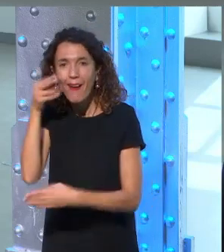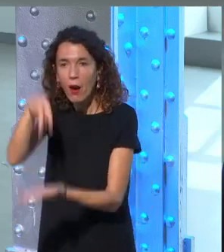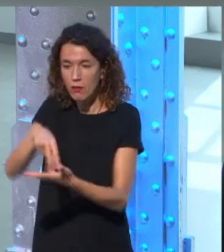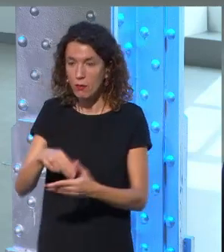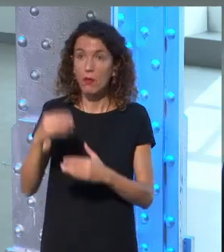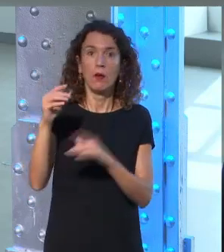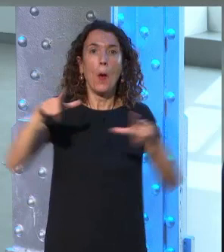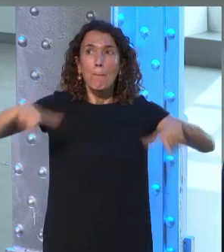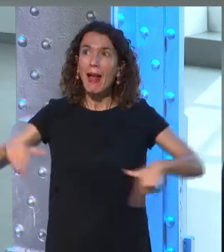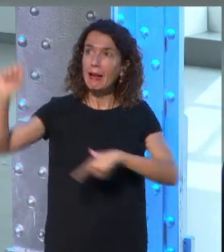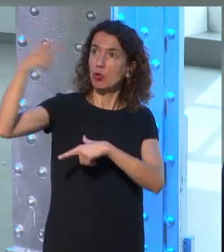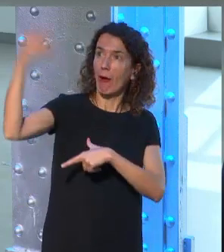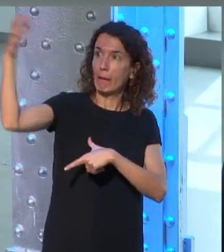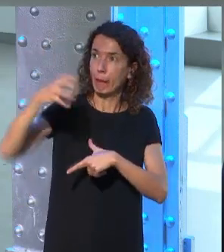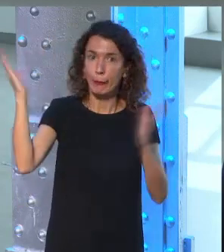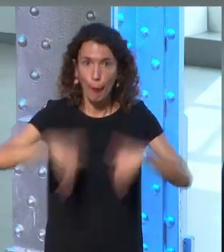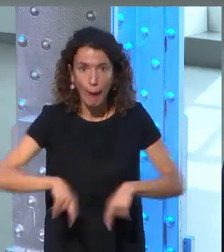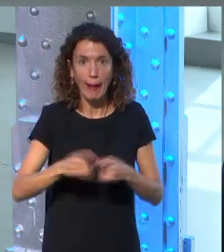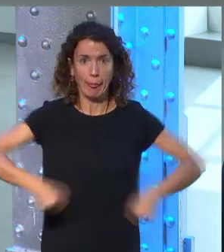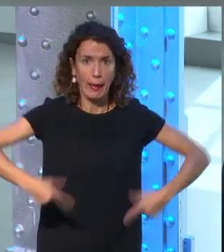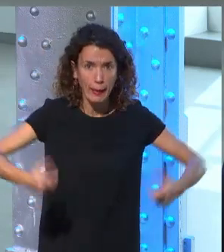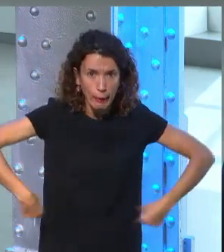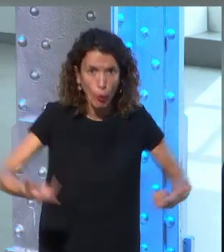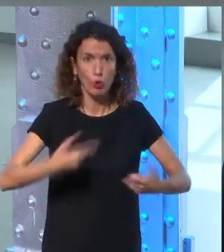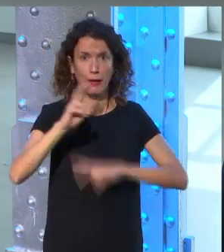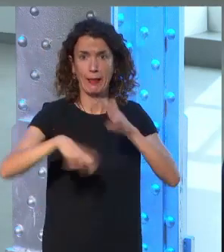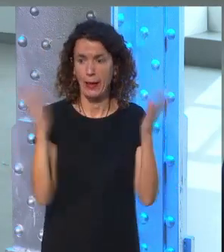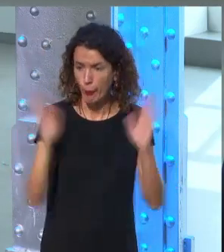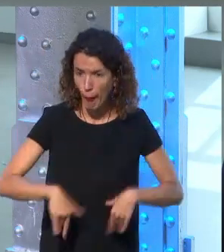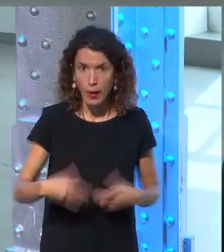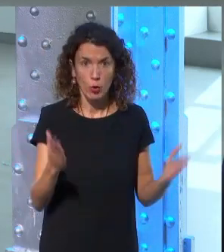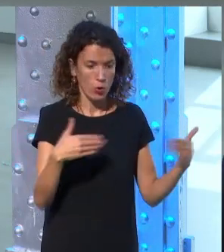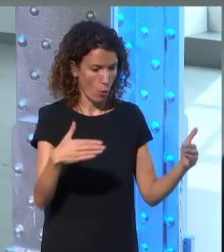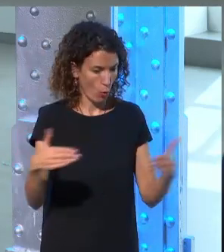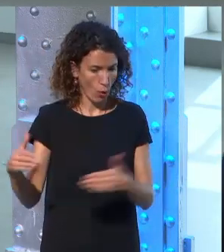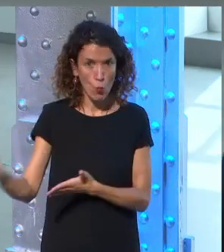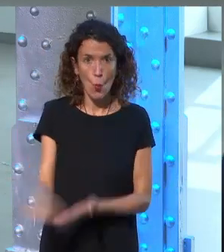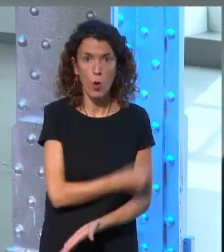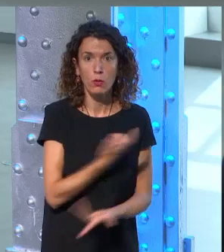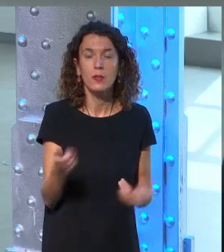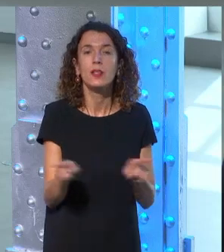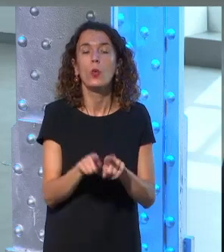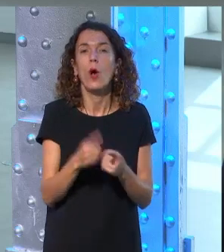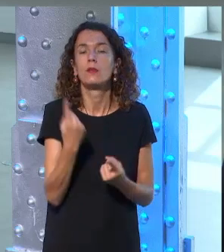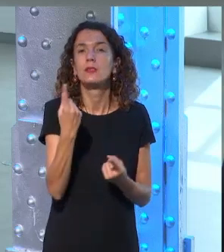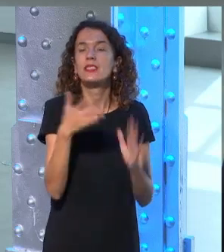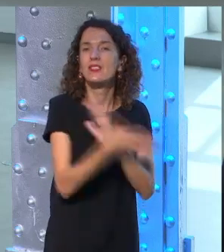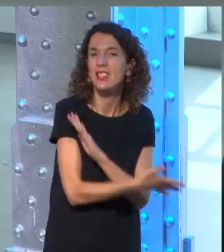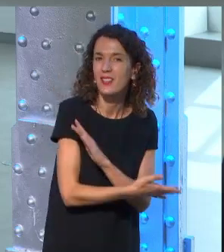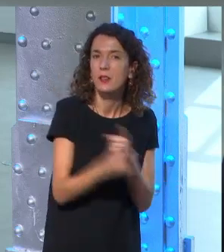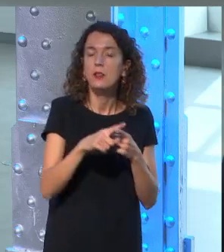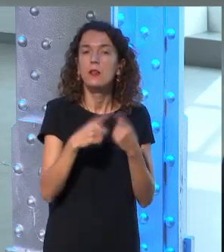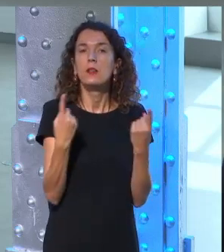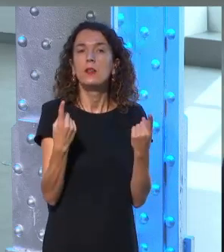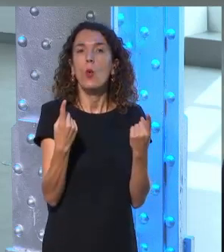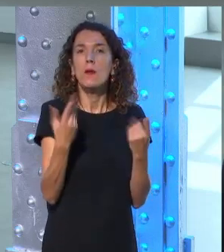placas solares, no hay eficiencia energética, hay derroche, muchas veces no hay reciclaje, no hay. Entonces, una